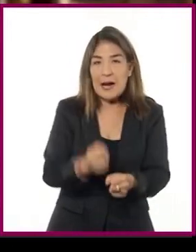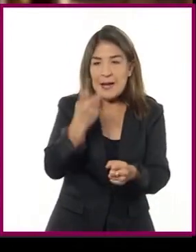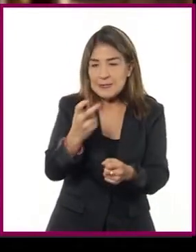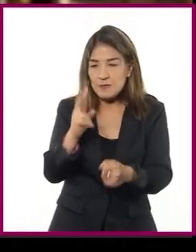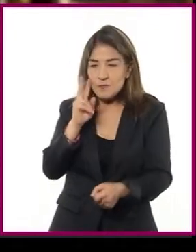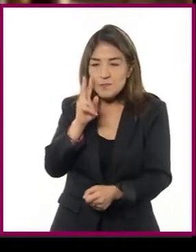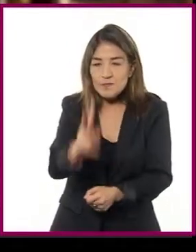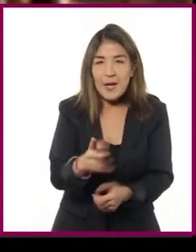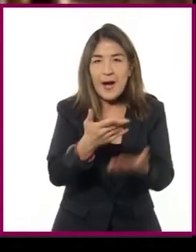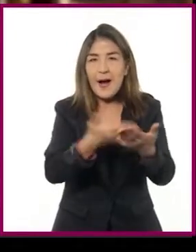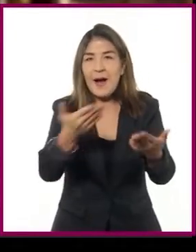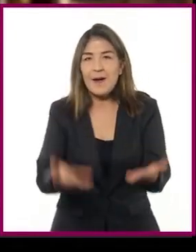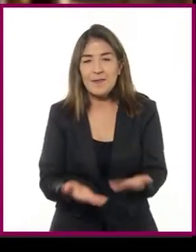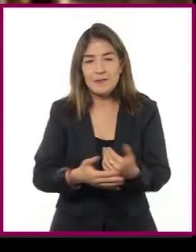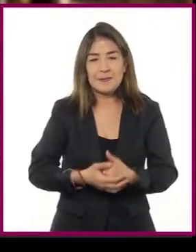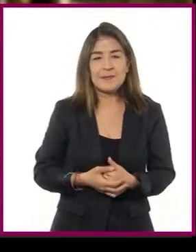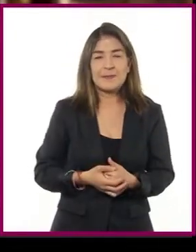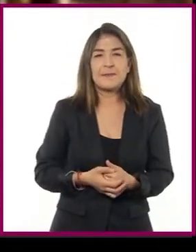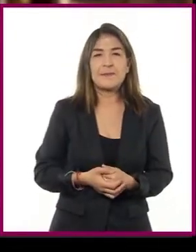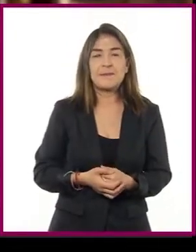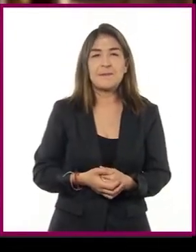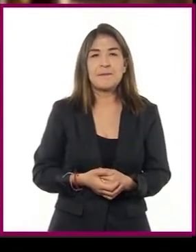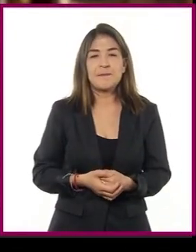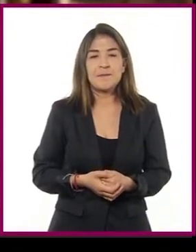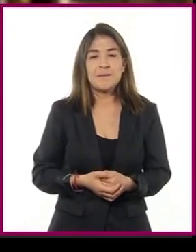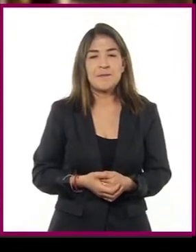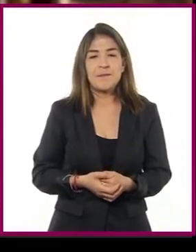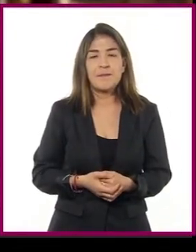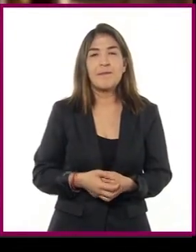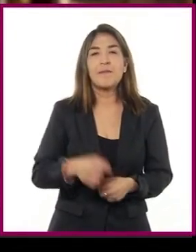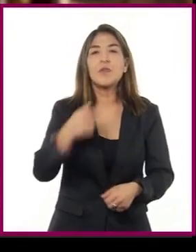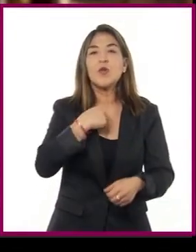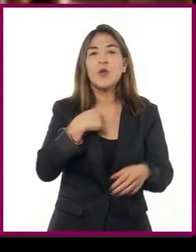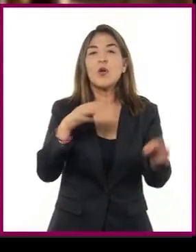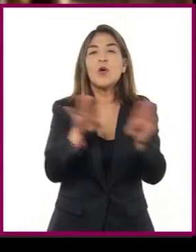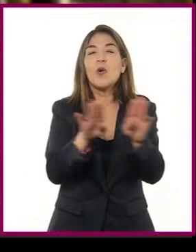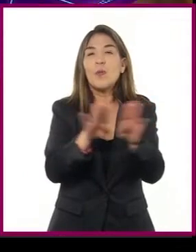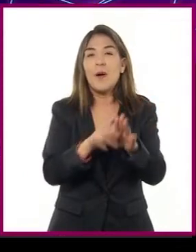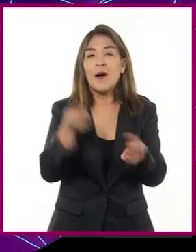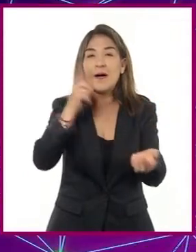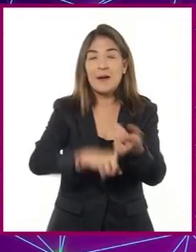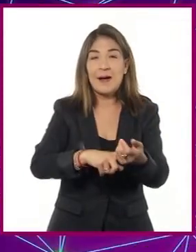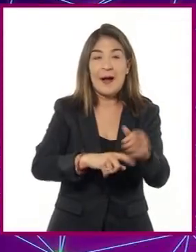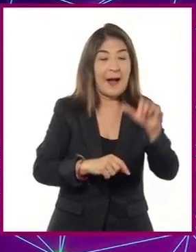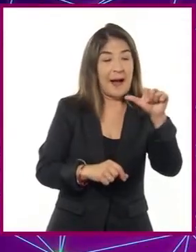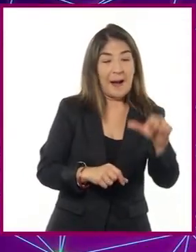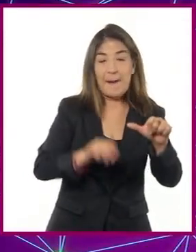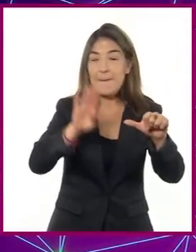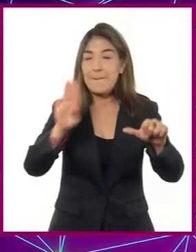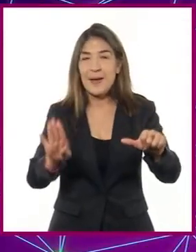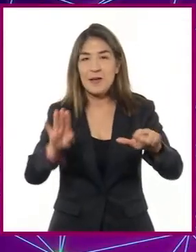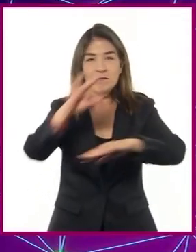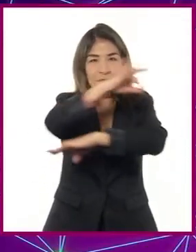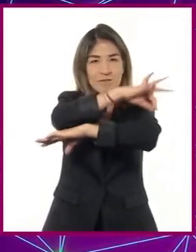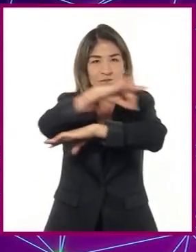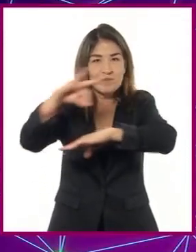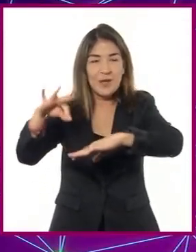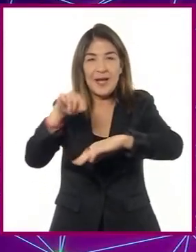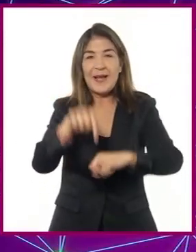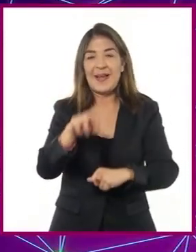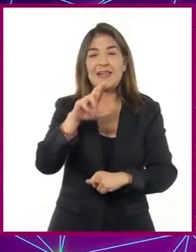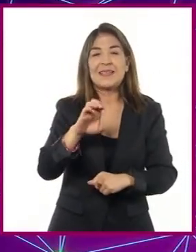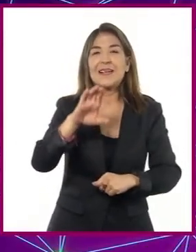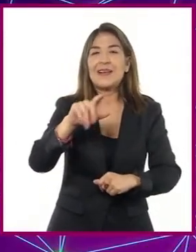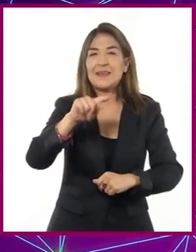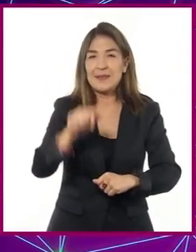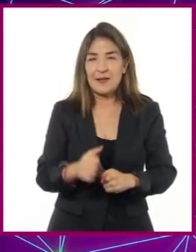ahora. Voy a partir de una recta AB. Este podría ser